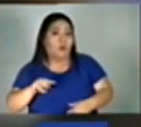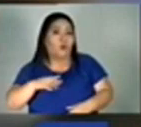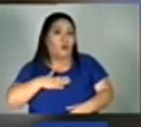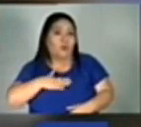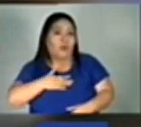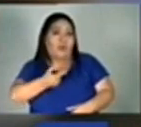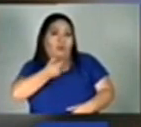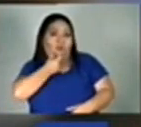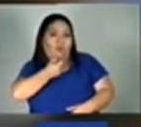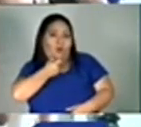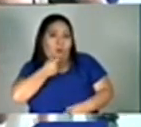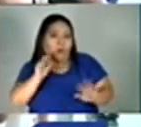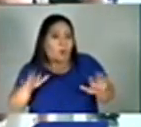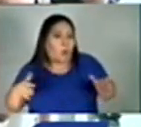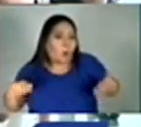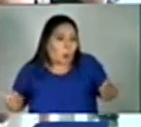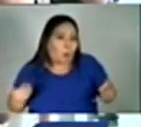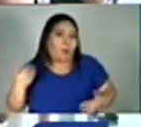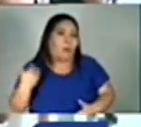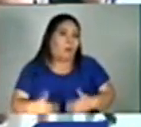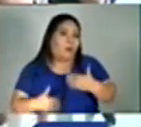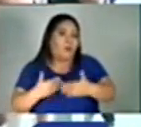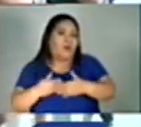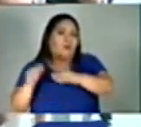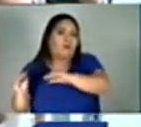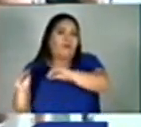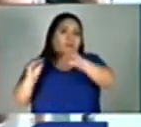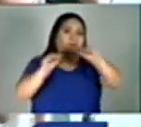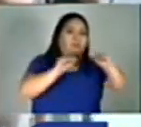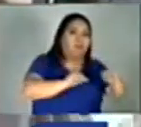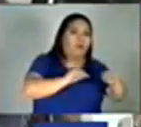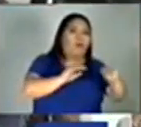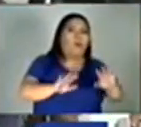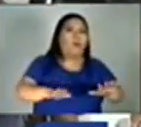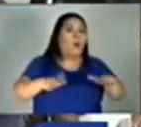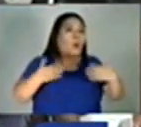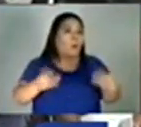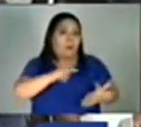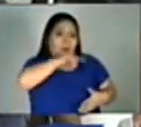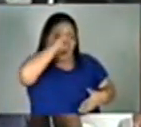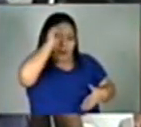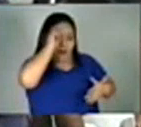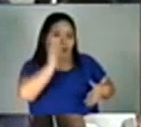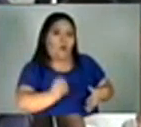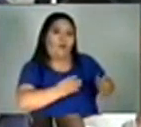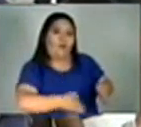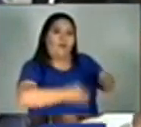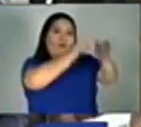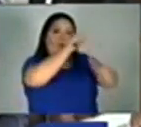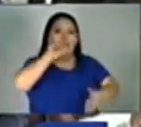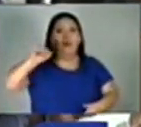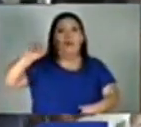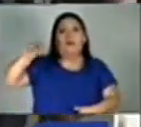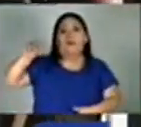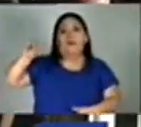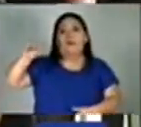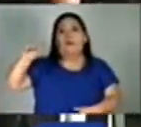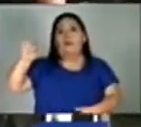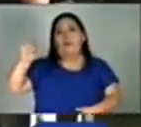información de cómo se va a hacer el proceso de transición ni cómo sería el funcionamiento del nuevo INSAFOR.